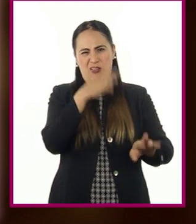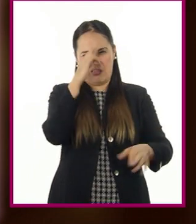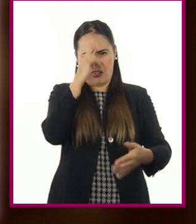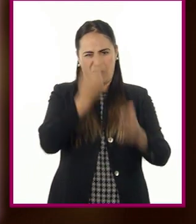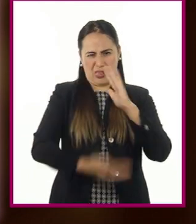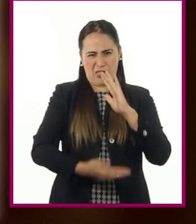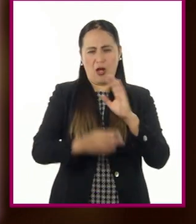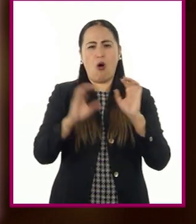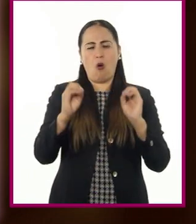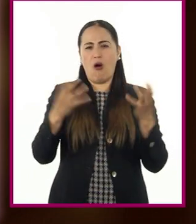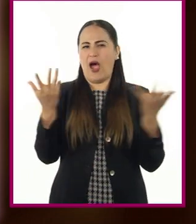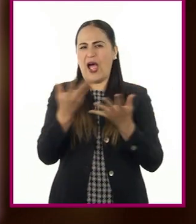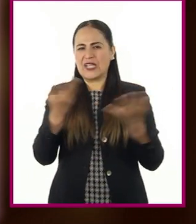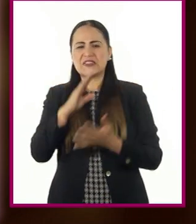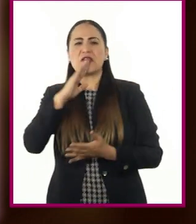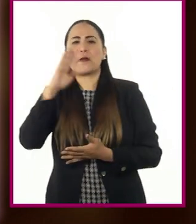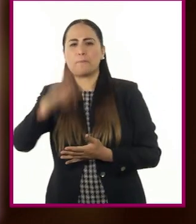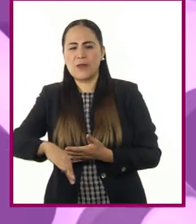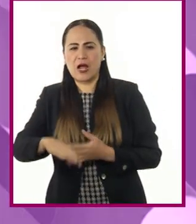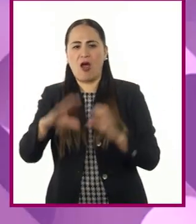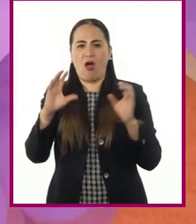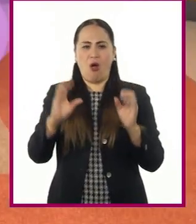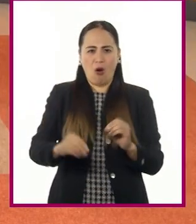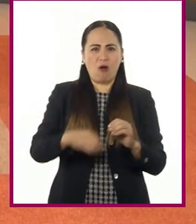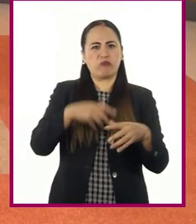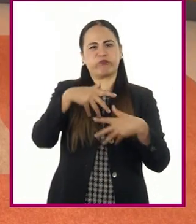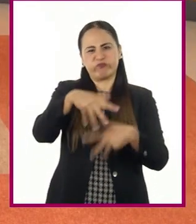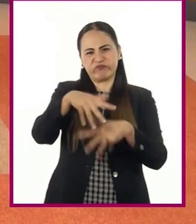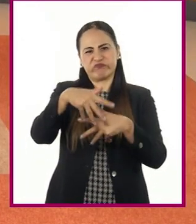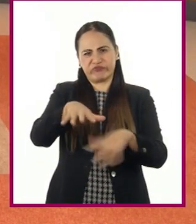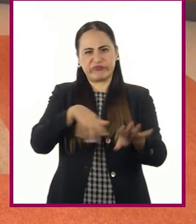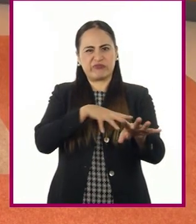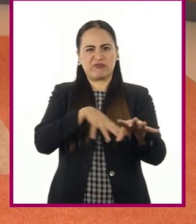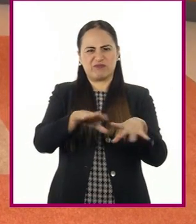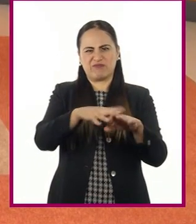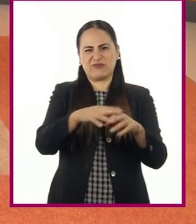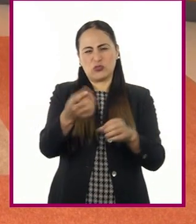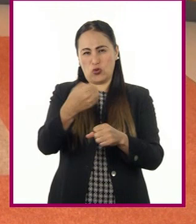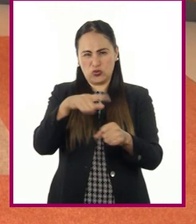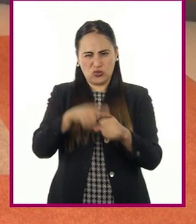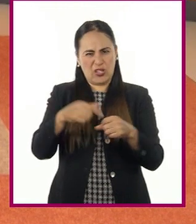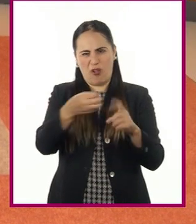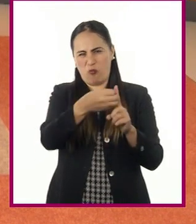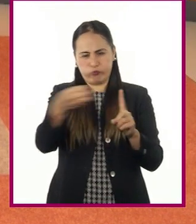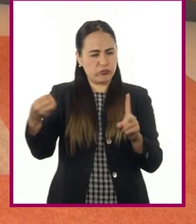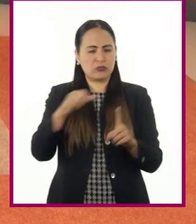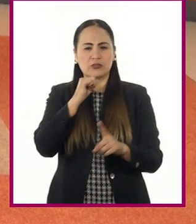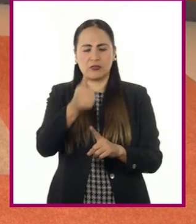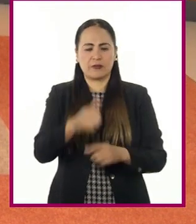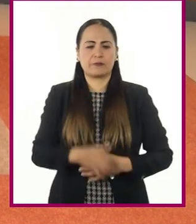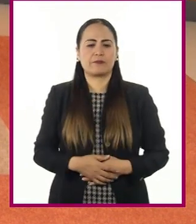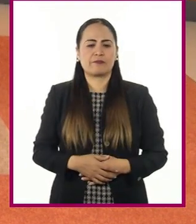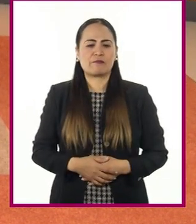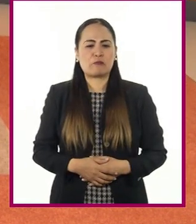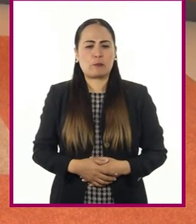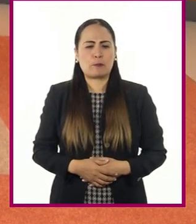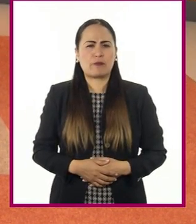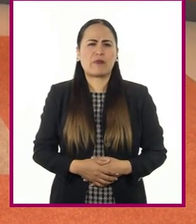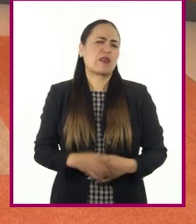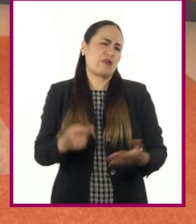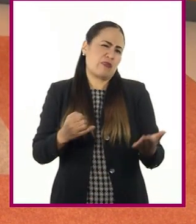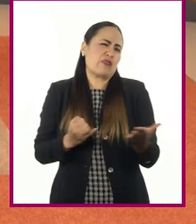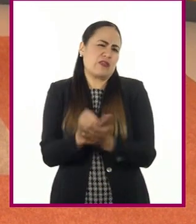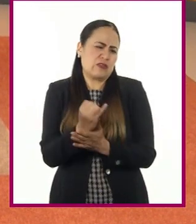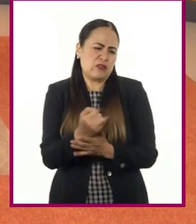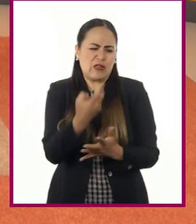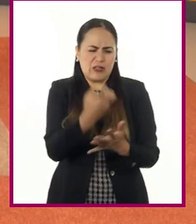delito y cuando se perturbe el orden público. Maestro, ¿cómo intervienen los valores al tomar decisiones?